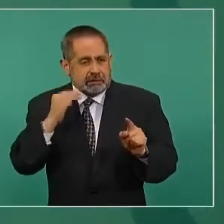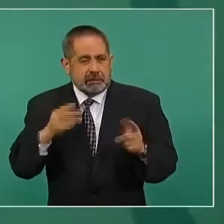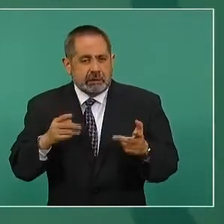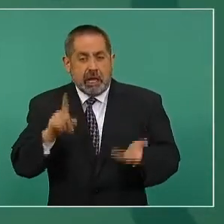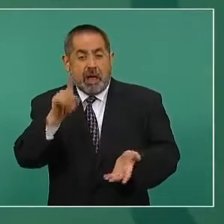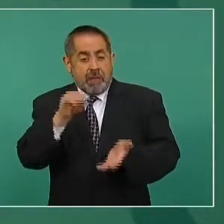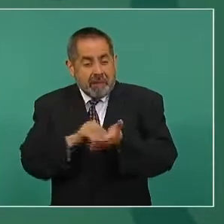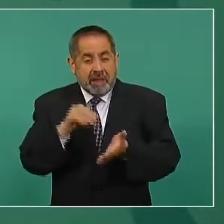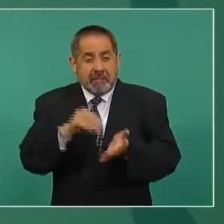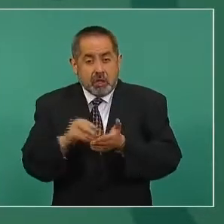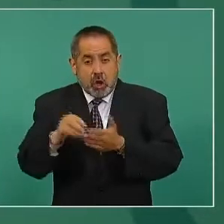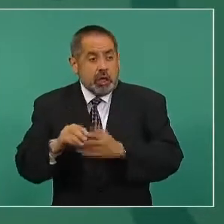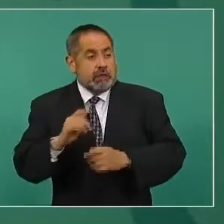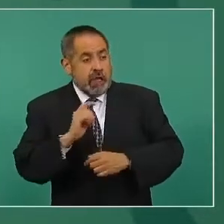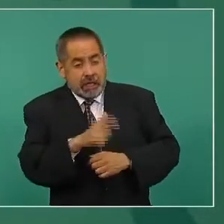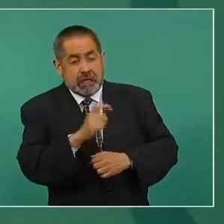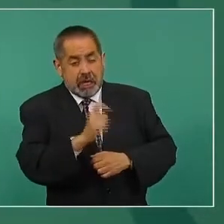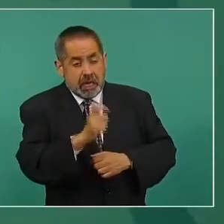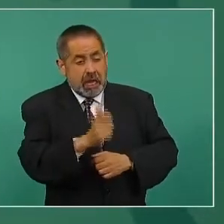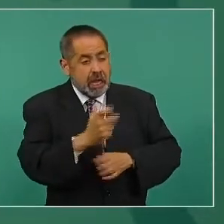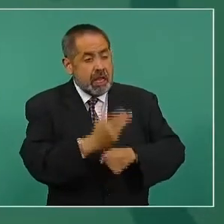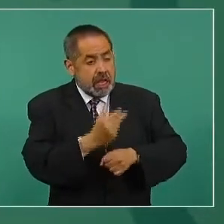1,000 millones.